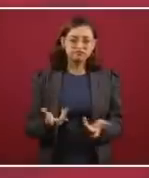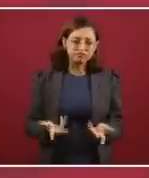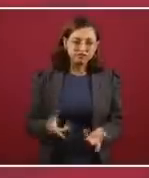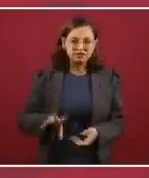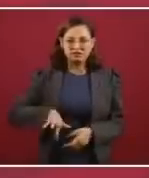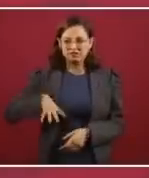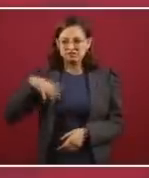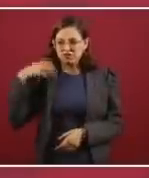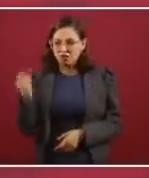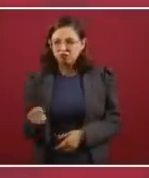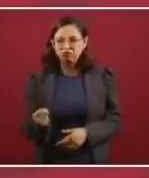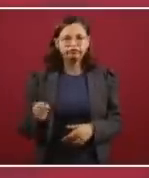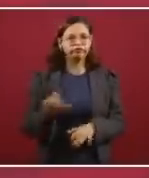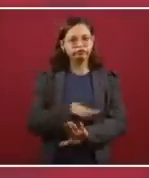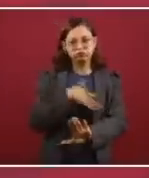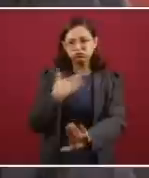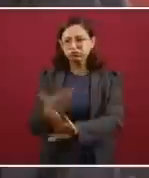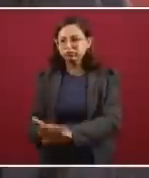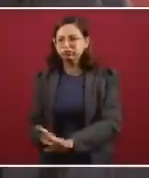la fuerza,